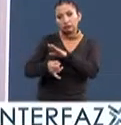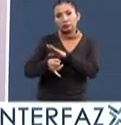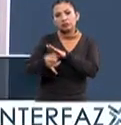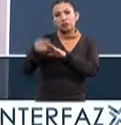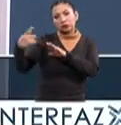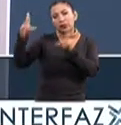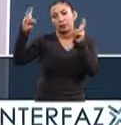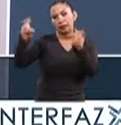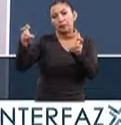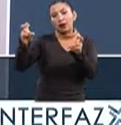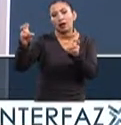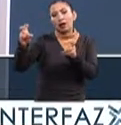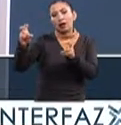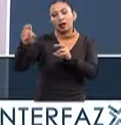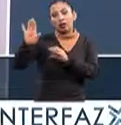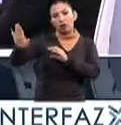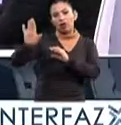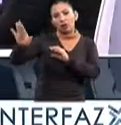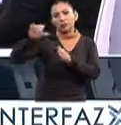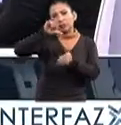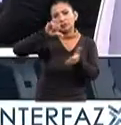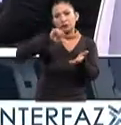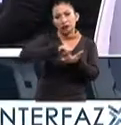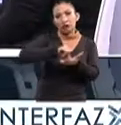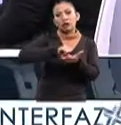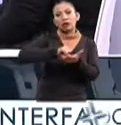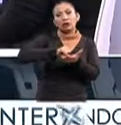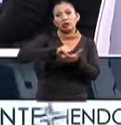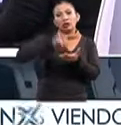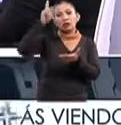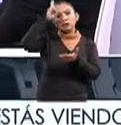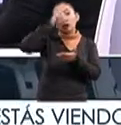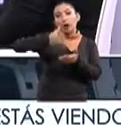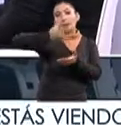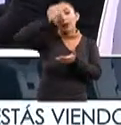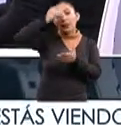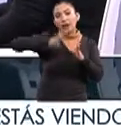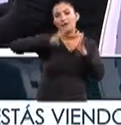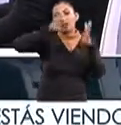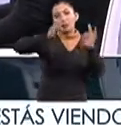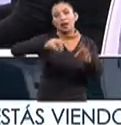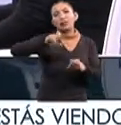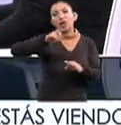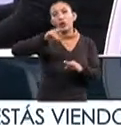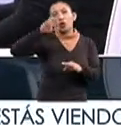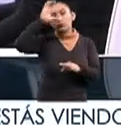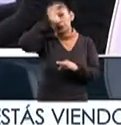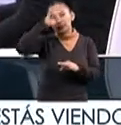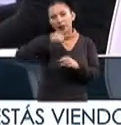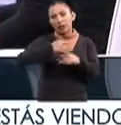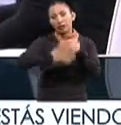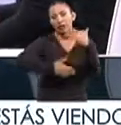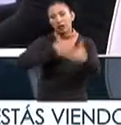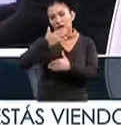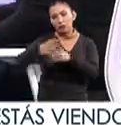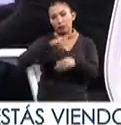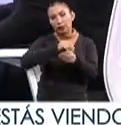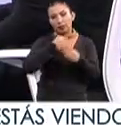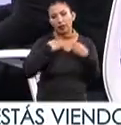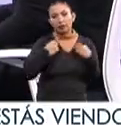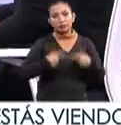detallada sobre estos temas con este centro Psicoaprendi de la Fundación de Neurociencias para el Desarrollo Integral del